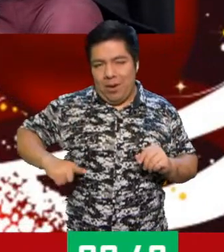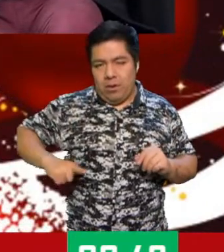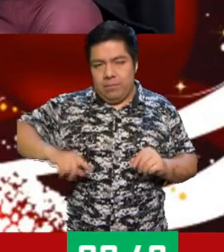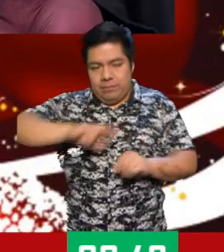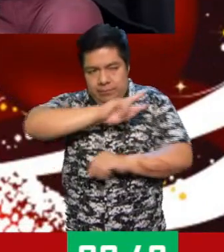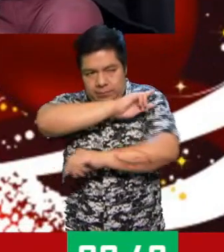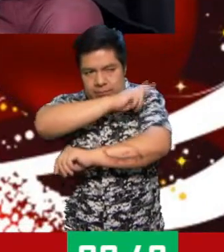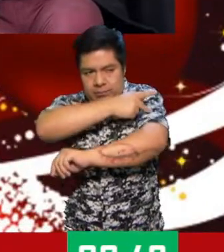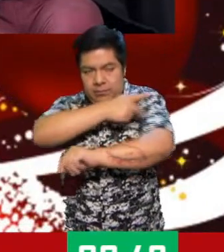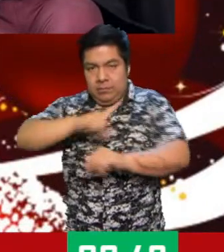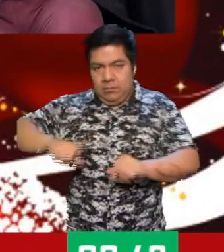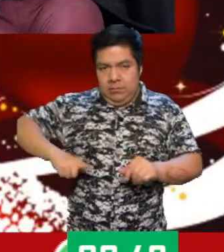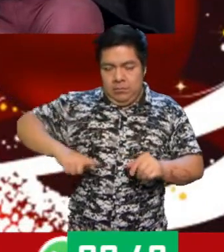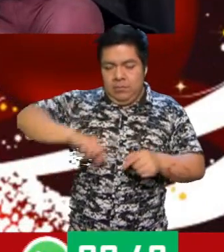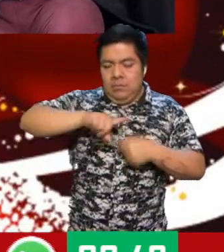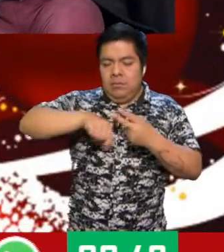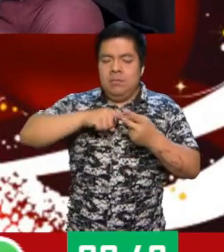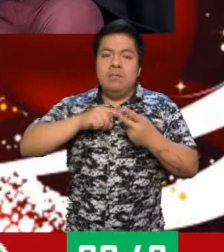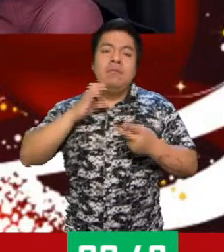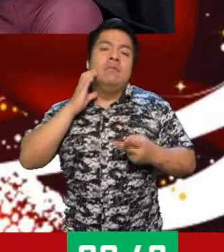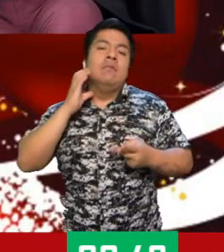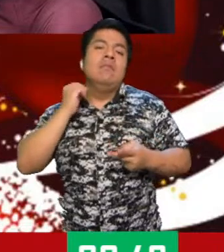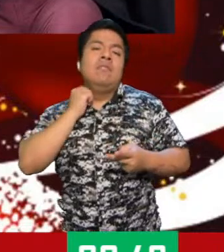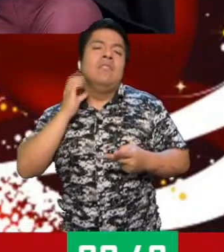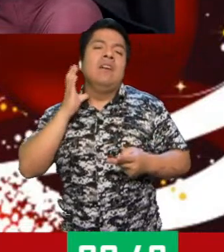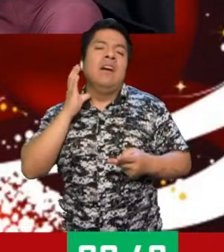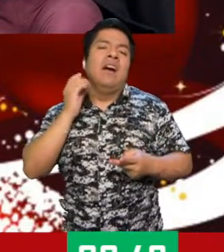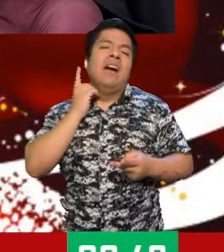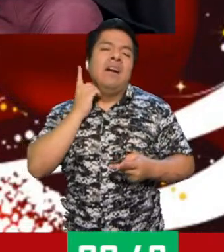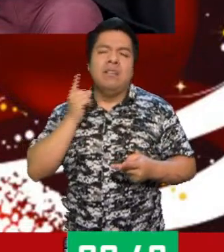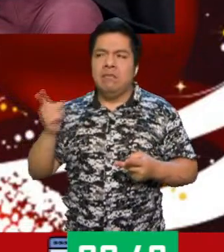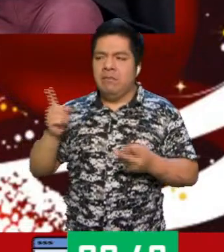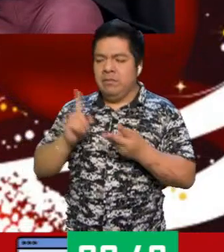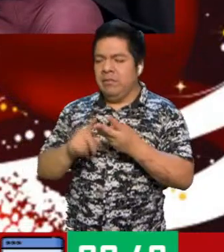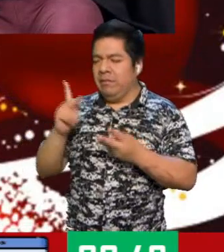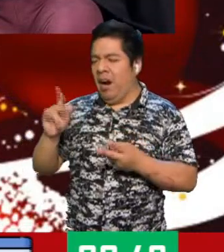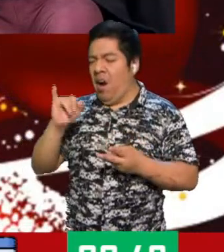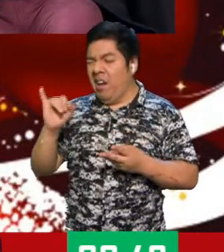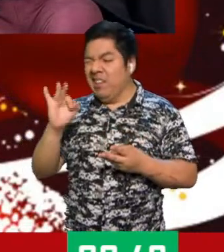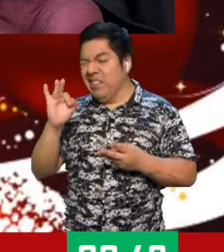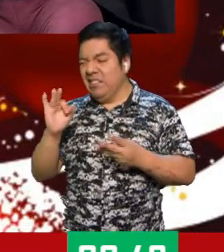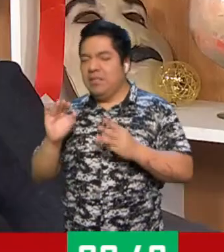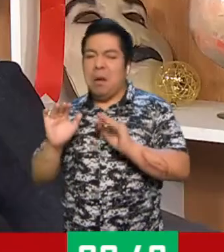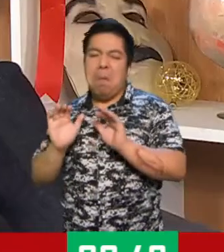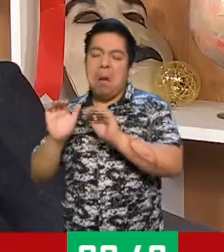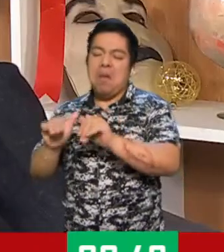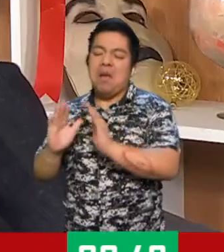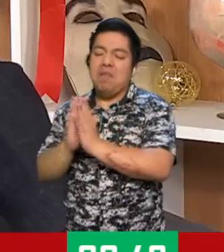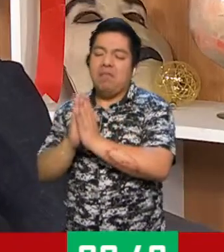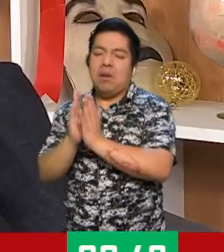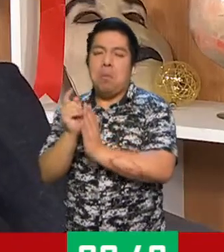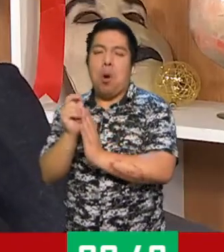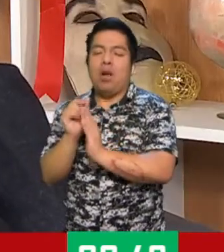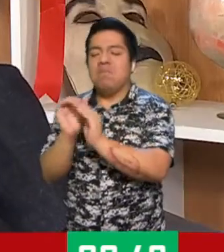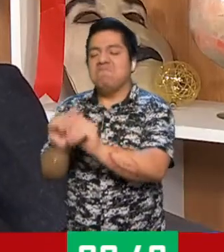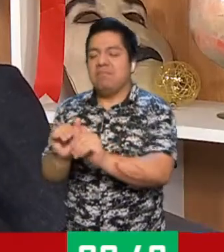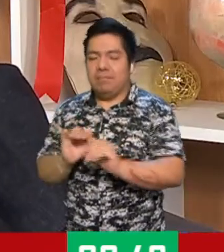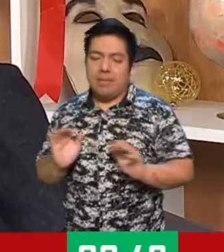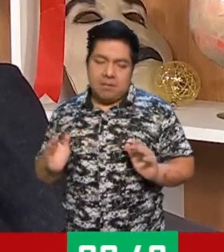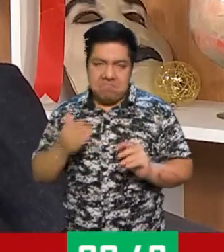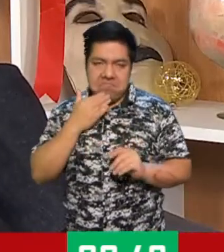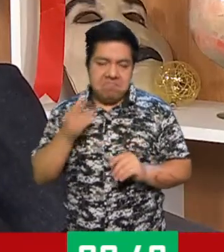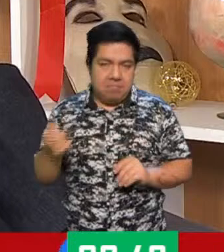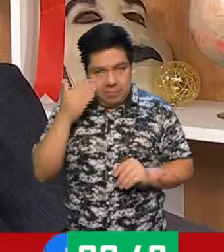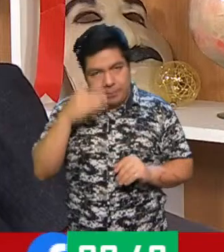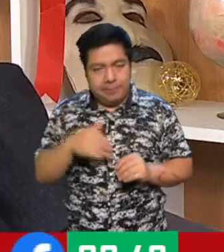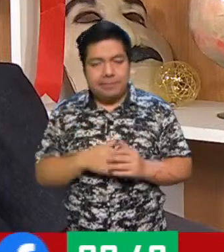ejecutivo y al poder legislativo. Hubo menos inscripciones en el poder judicial por razones obvias, ¿no? Esto me parece muy